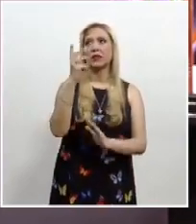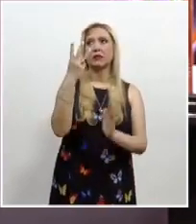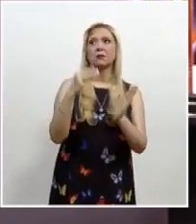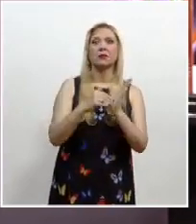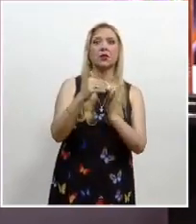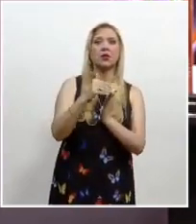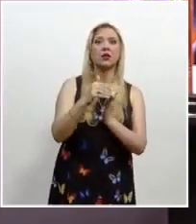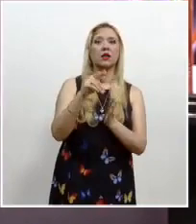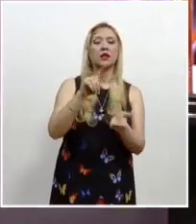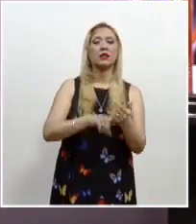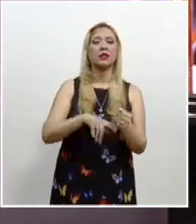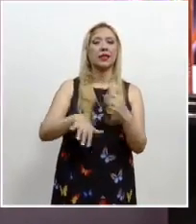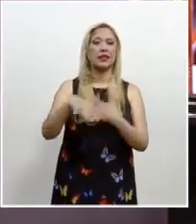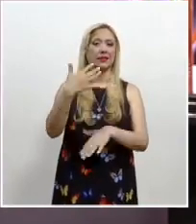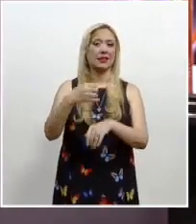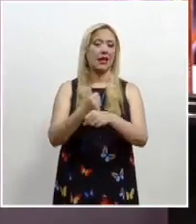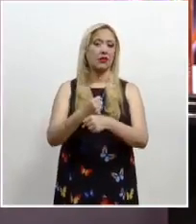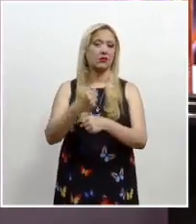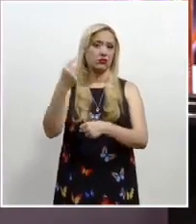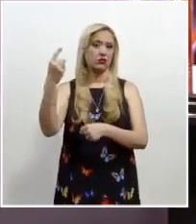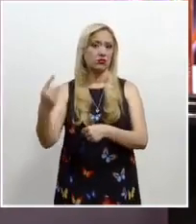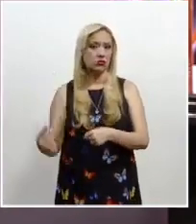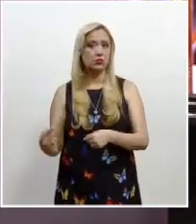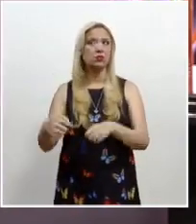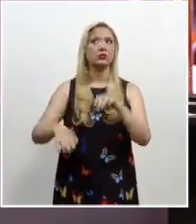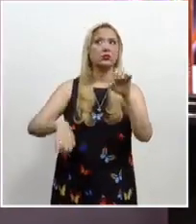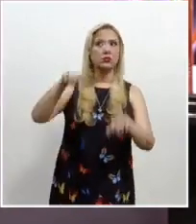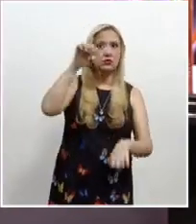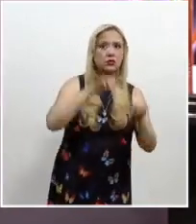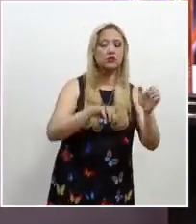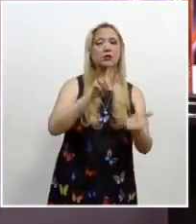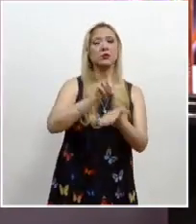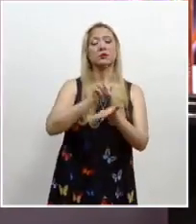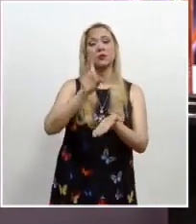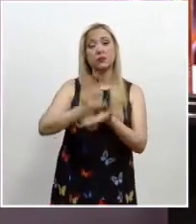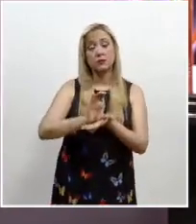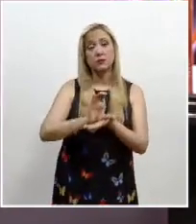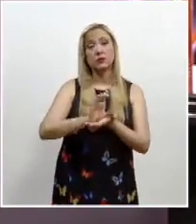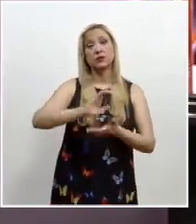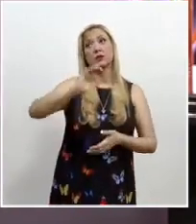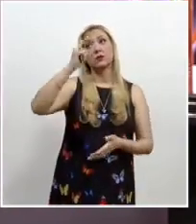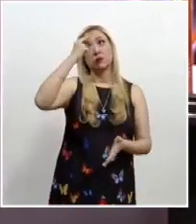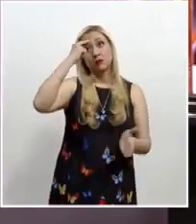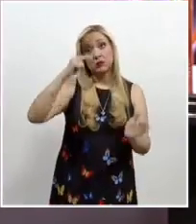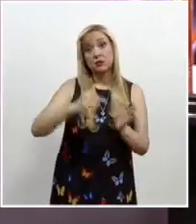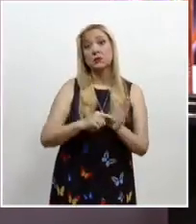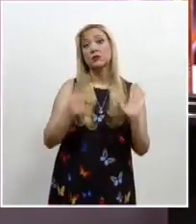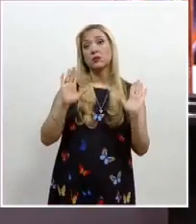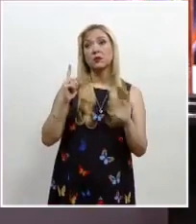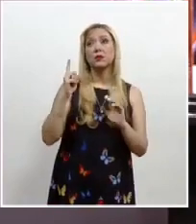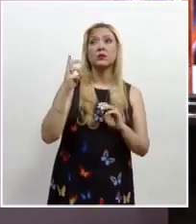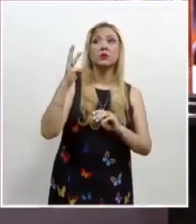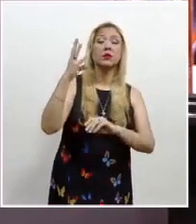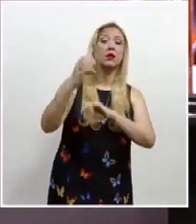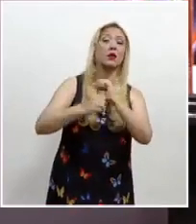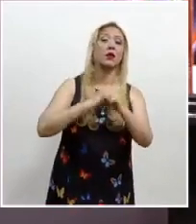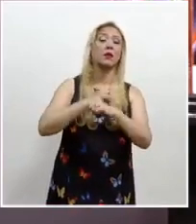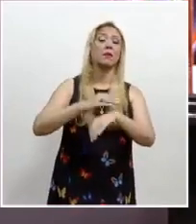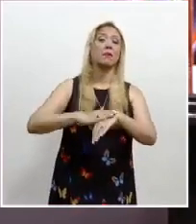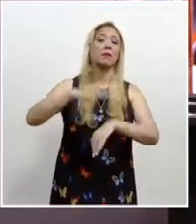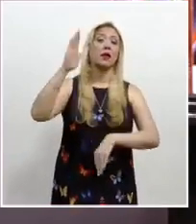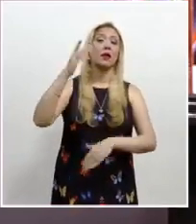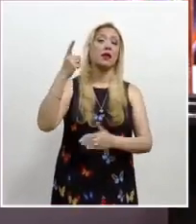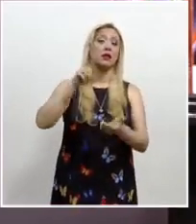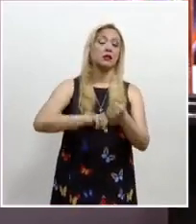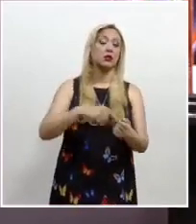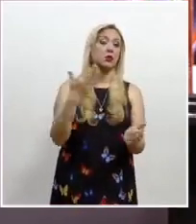15 años y el resto personas adultas mayores y con discapacidad. Y se espera en algunos años aumente. que esto aumente a más de